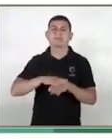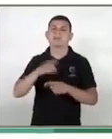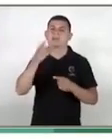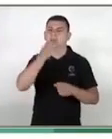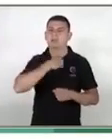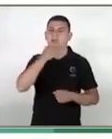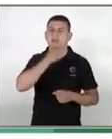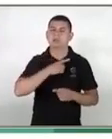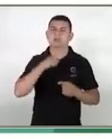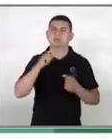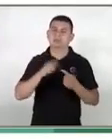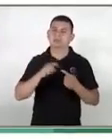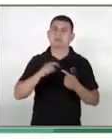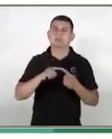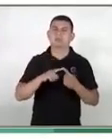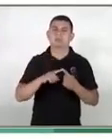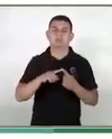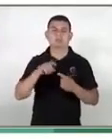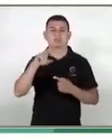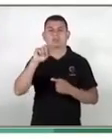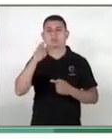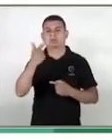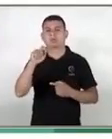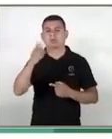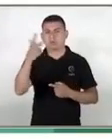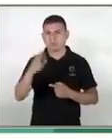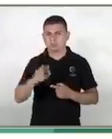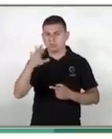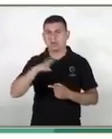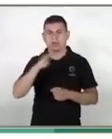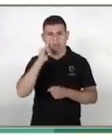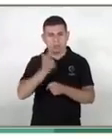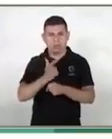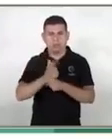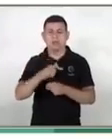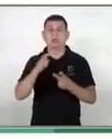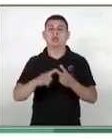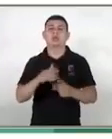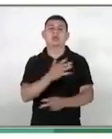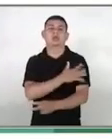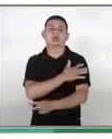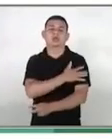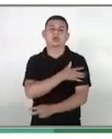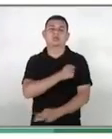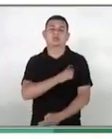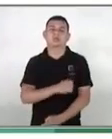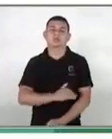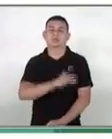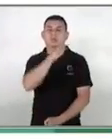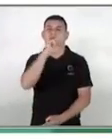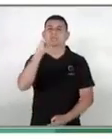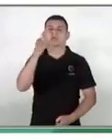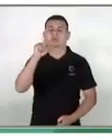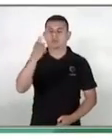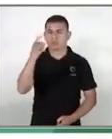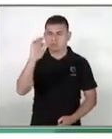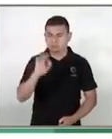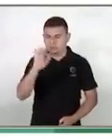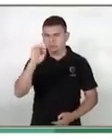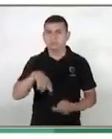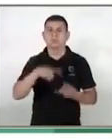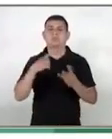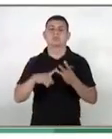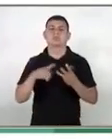diabetes mellitus en 37.8% de los casos, la hipertensión arterial en 36.1% de los